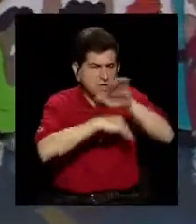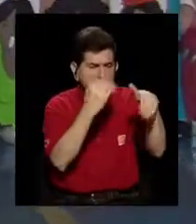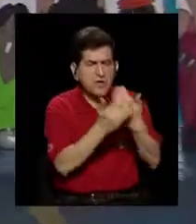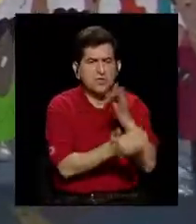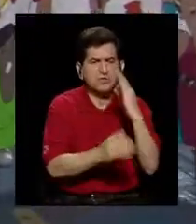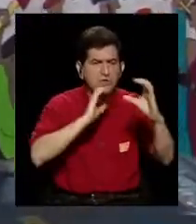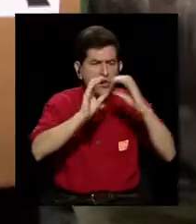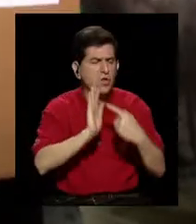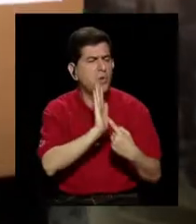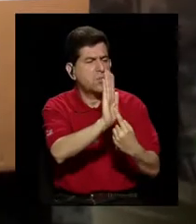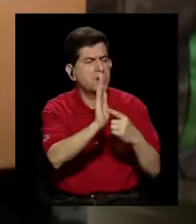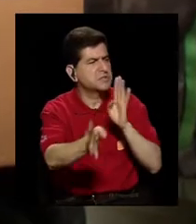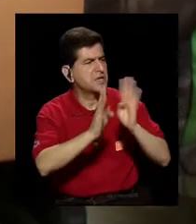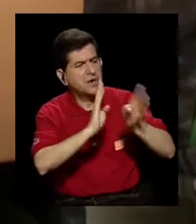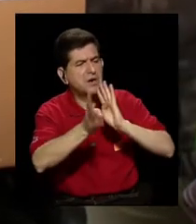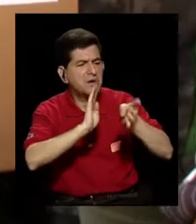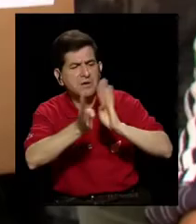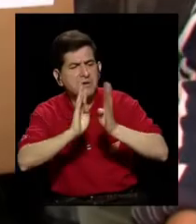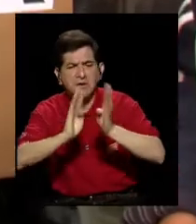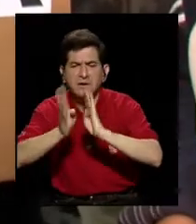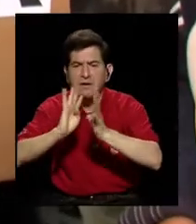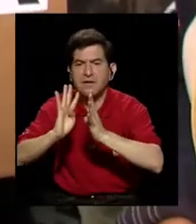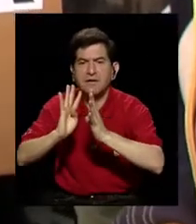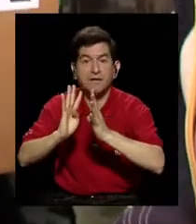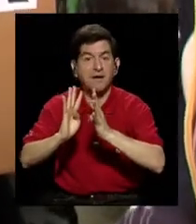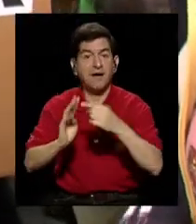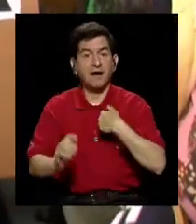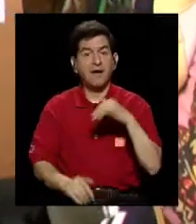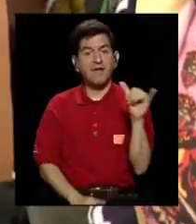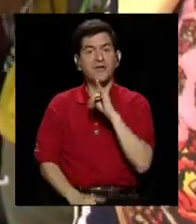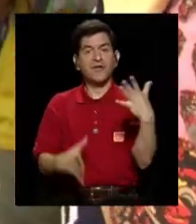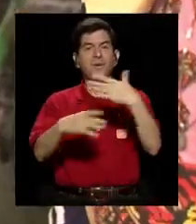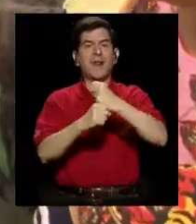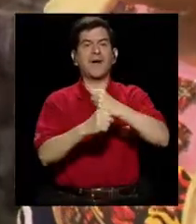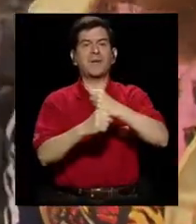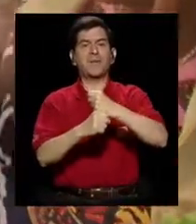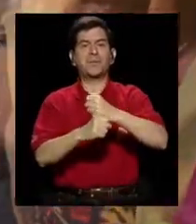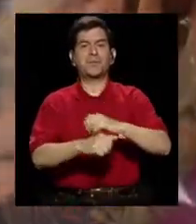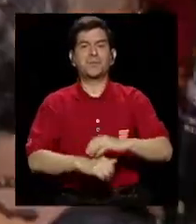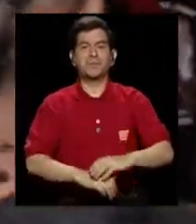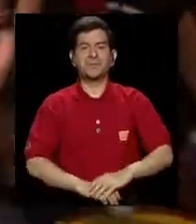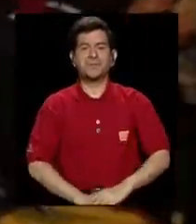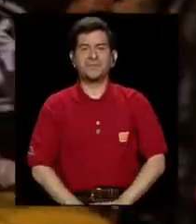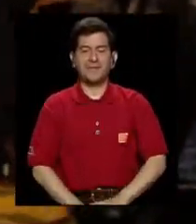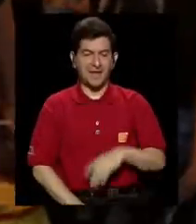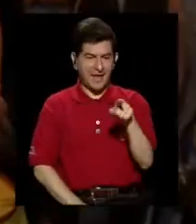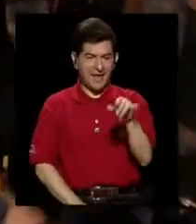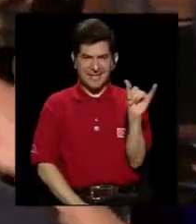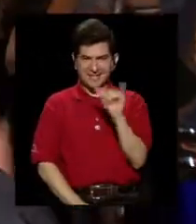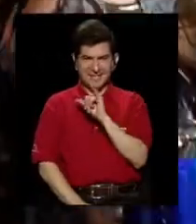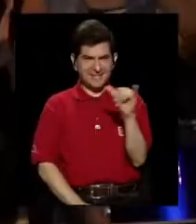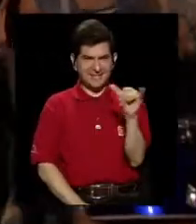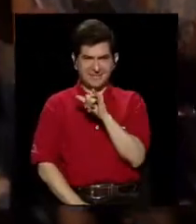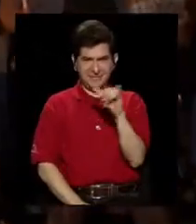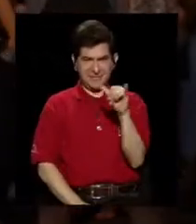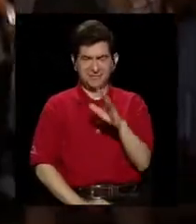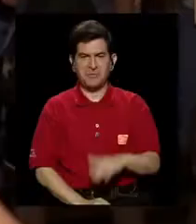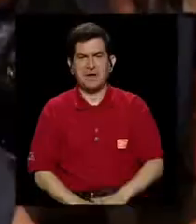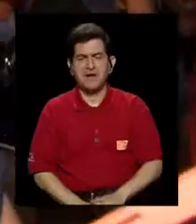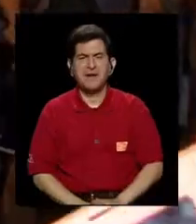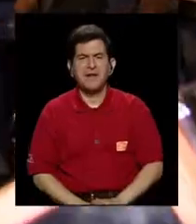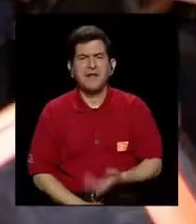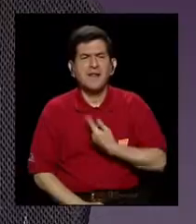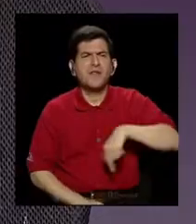medios de comunicación hablando sobre esto, etcétera, etcétera. Yo también lo voy a hacer. Entonces, eso también es un, o sea,